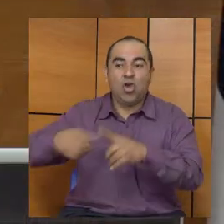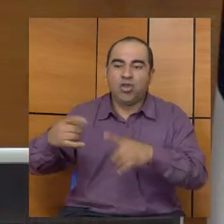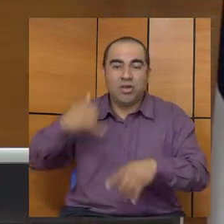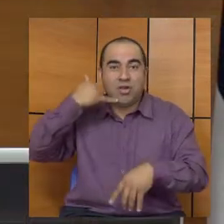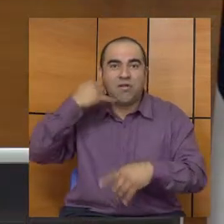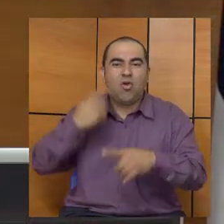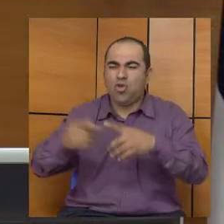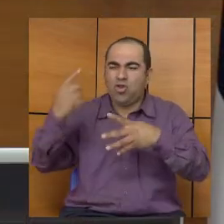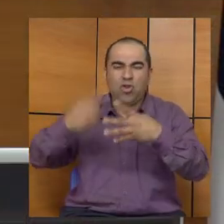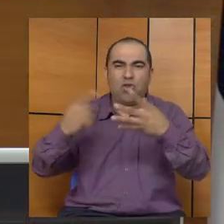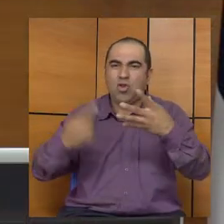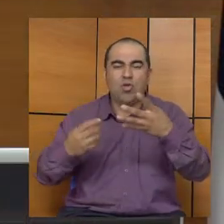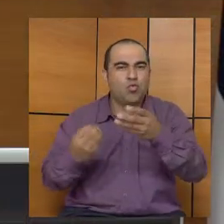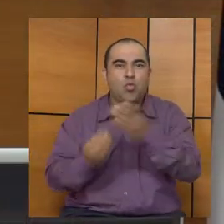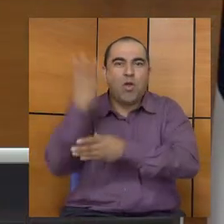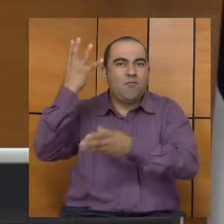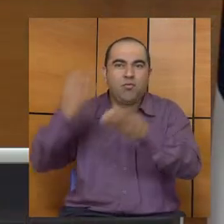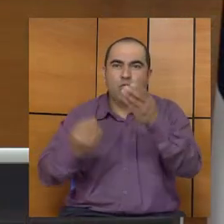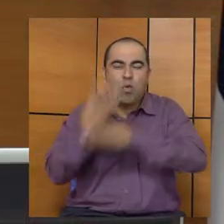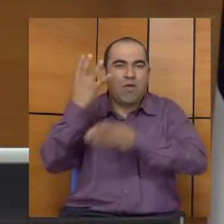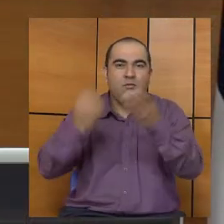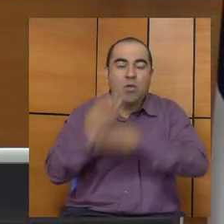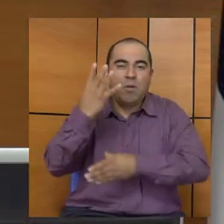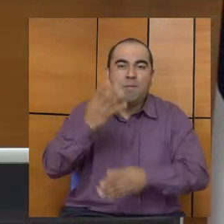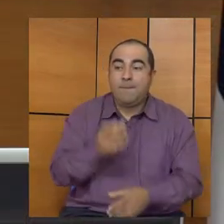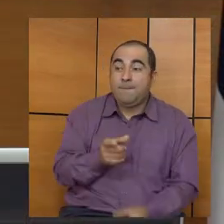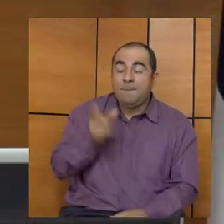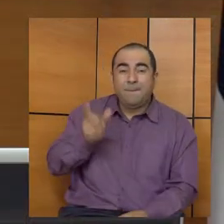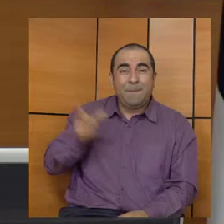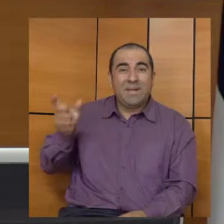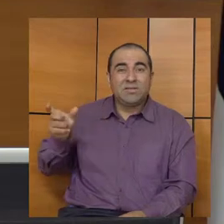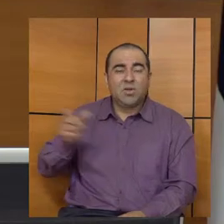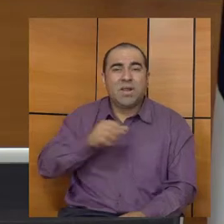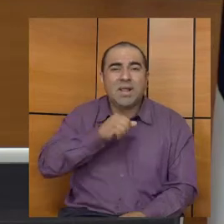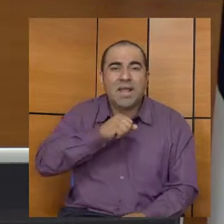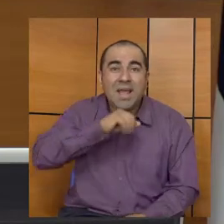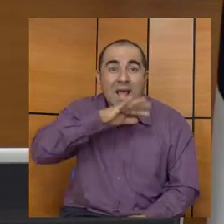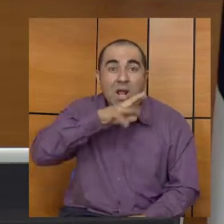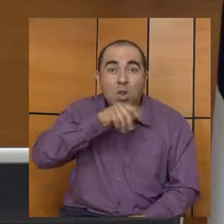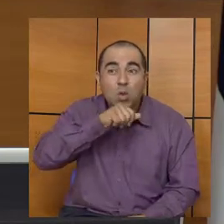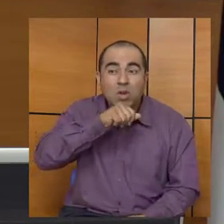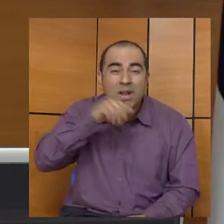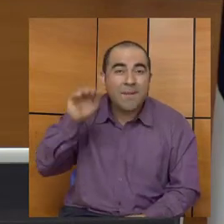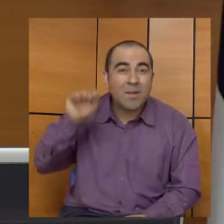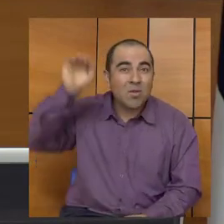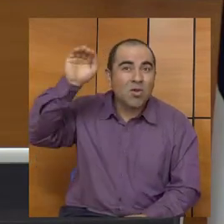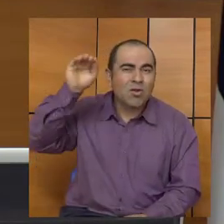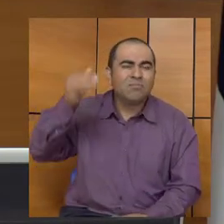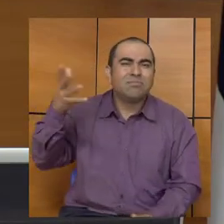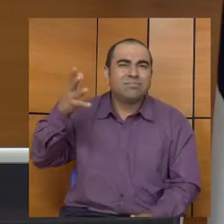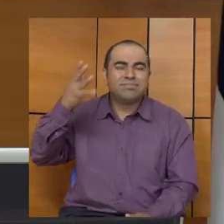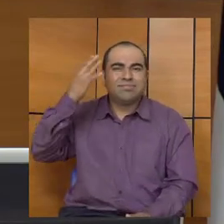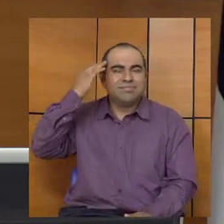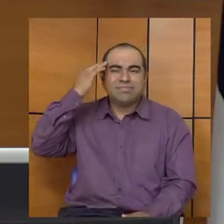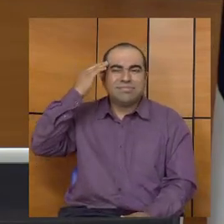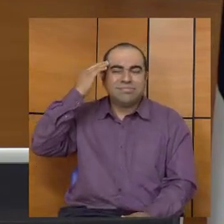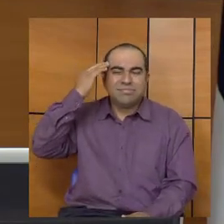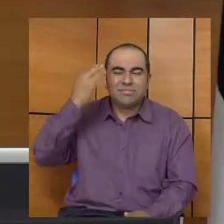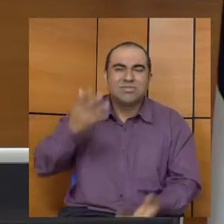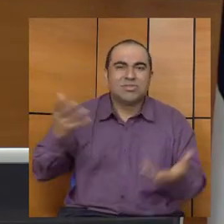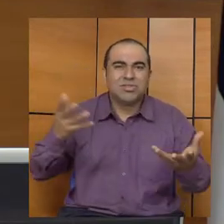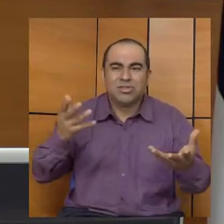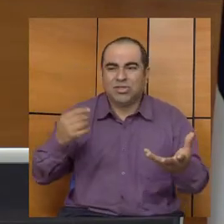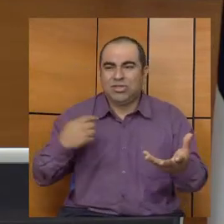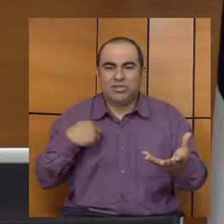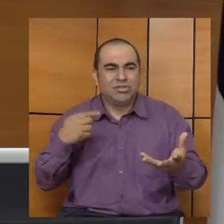Entonces, el adulto mayor muchas veces o las personas mayores no se corresponden con esa